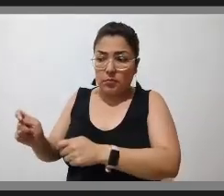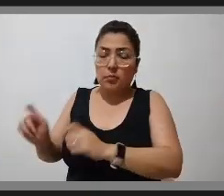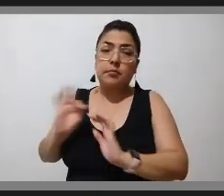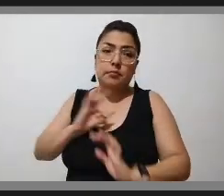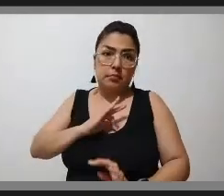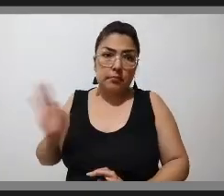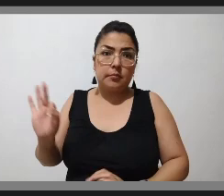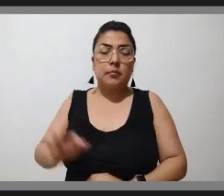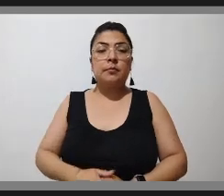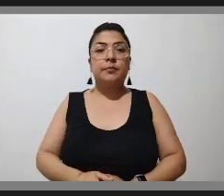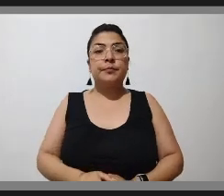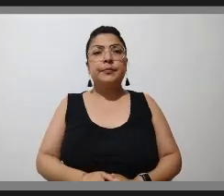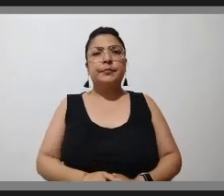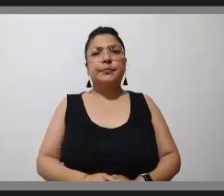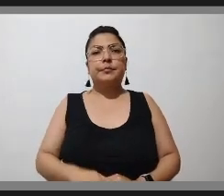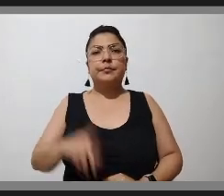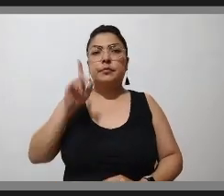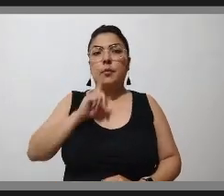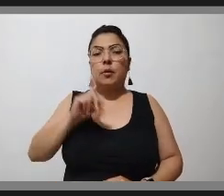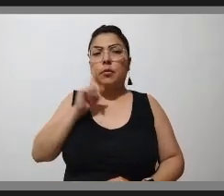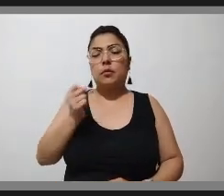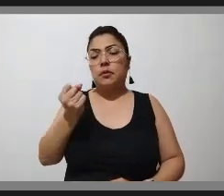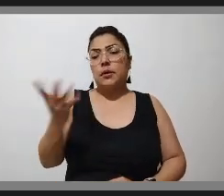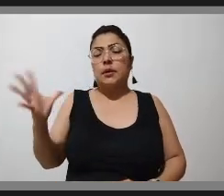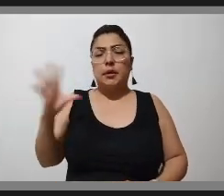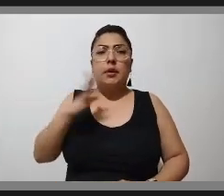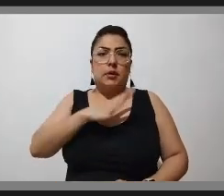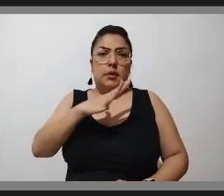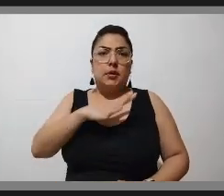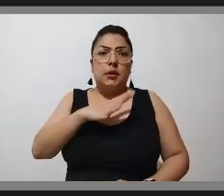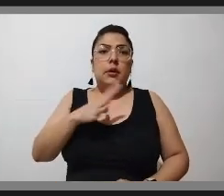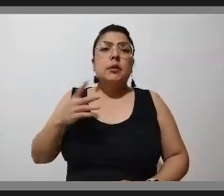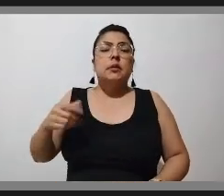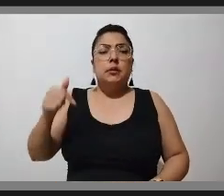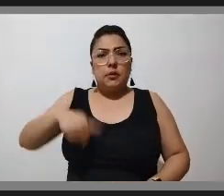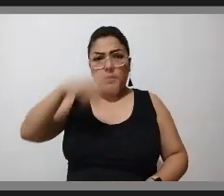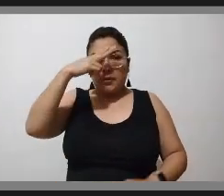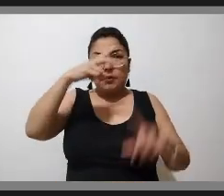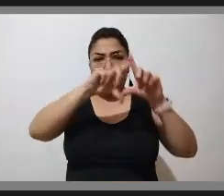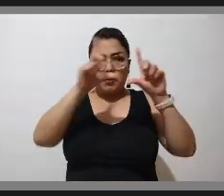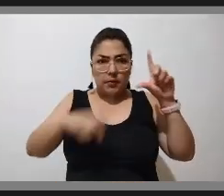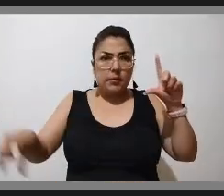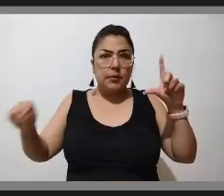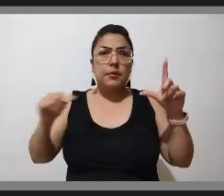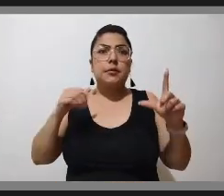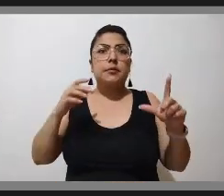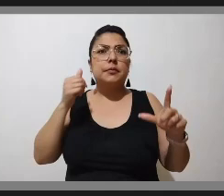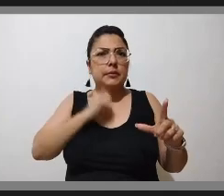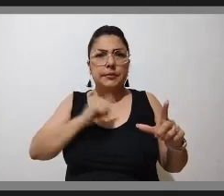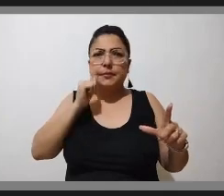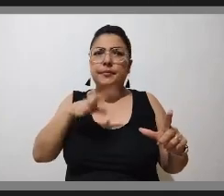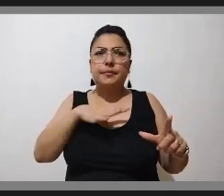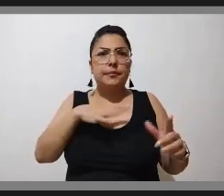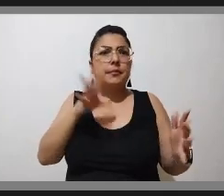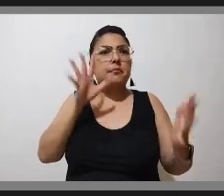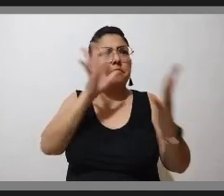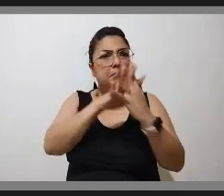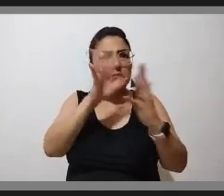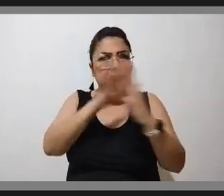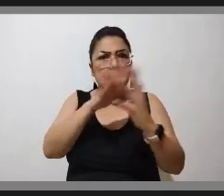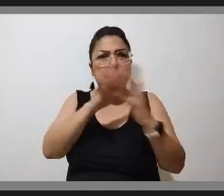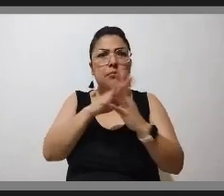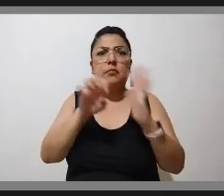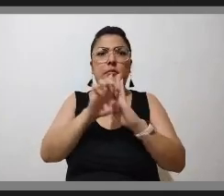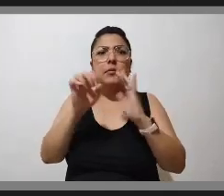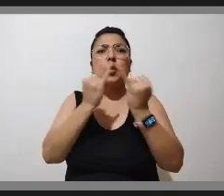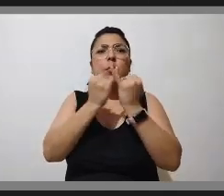Las mujeres siempre han estado presentes, las mujeres siempre han sido parte de las luchas de este país. Simplemente podemos ver el proceso de